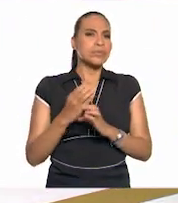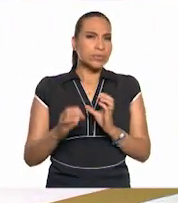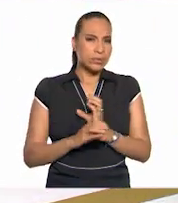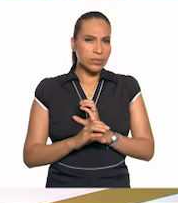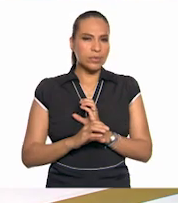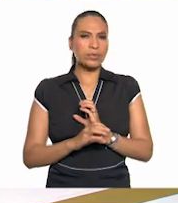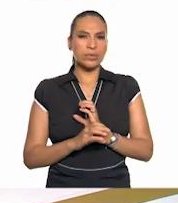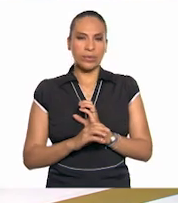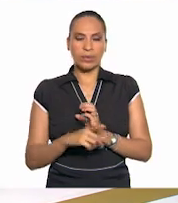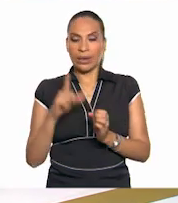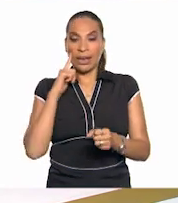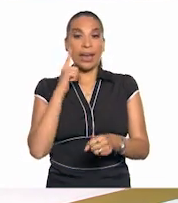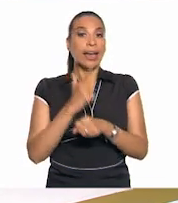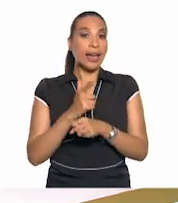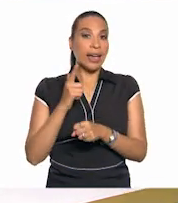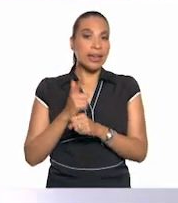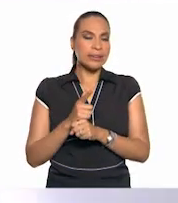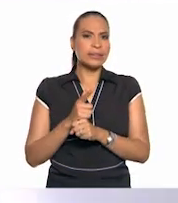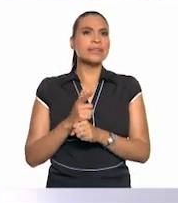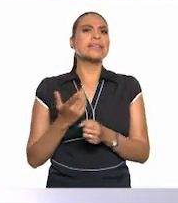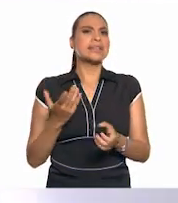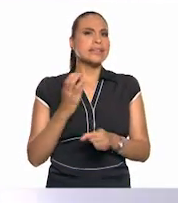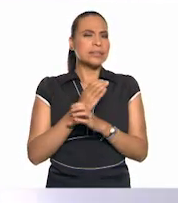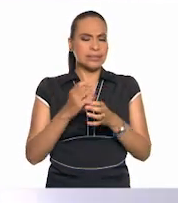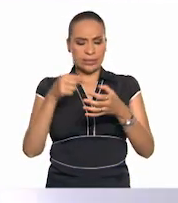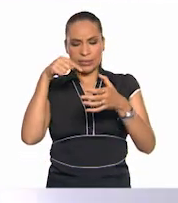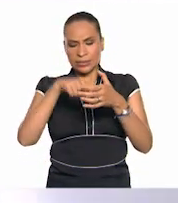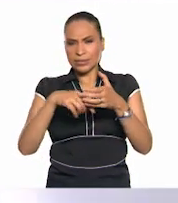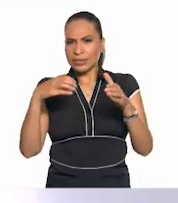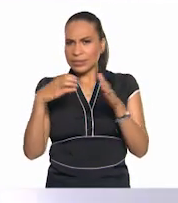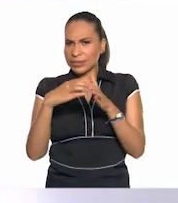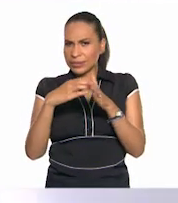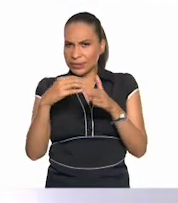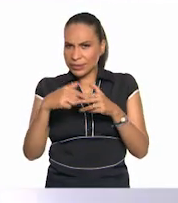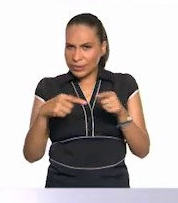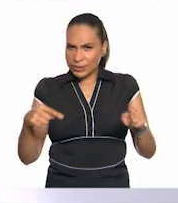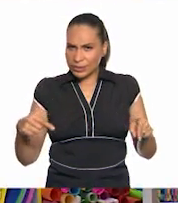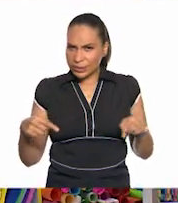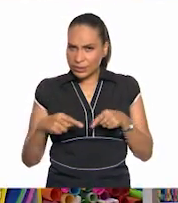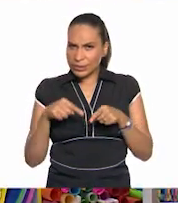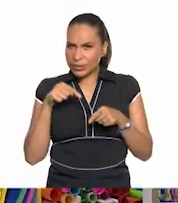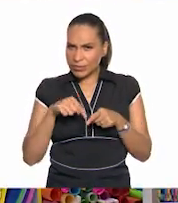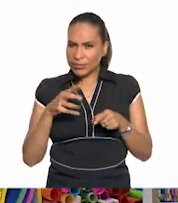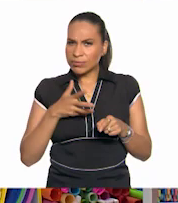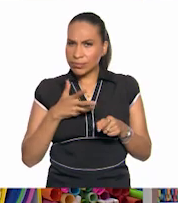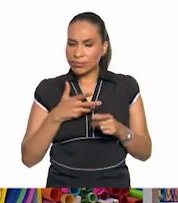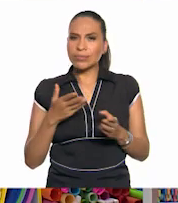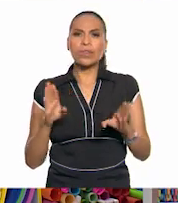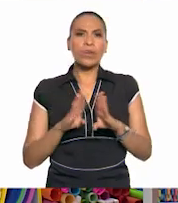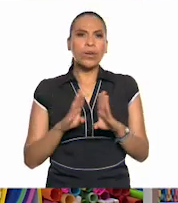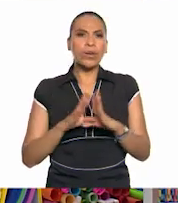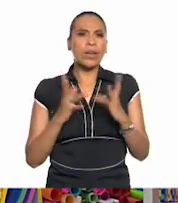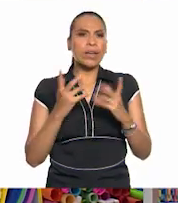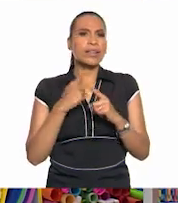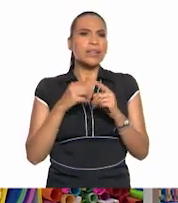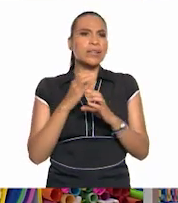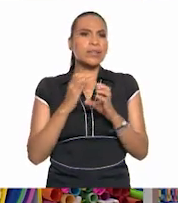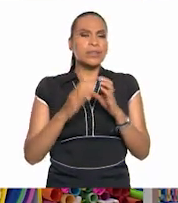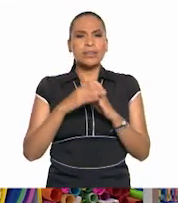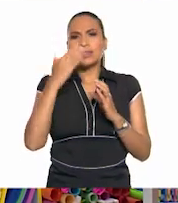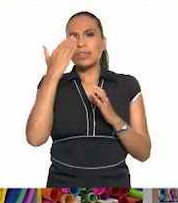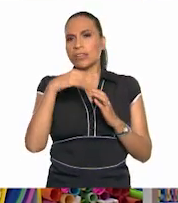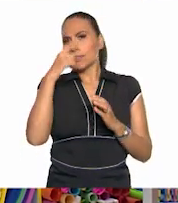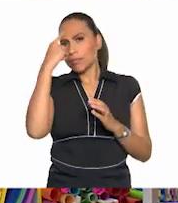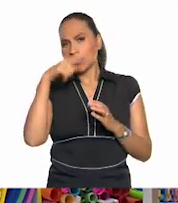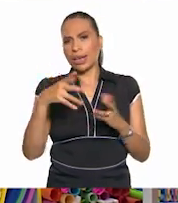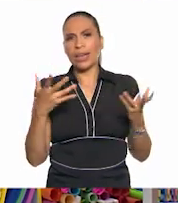Muy bien. Descubrimos a ver qué contiene la cajita y pues cómo se hacen algunos objetos o qué sabemos